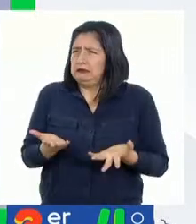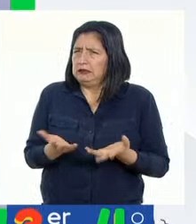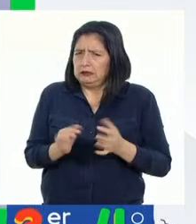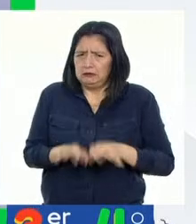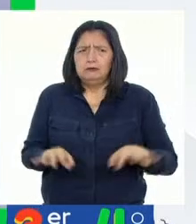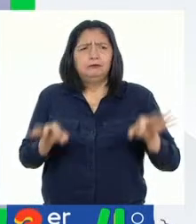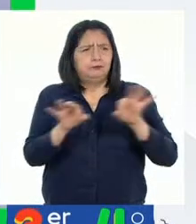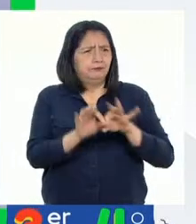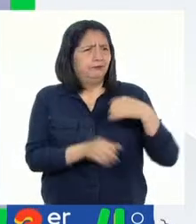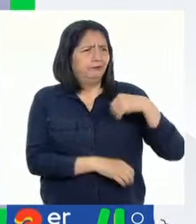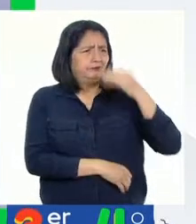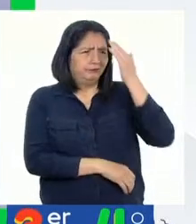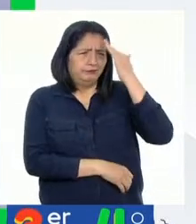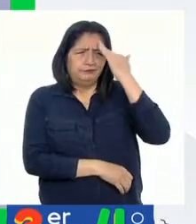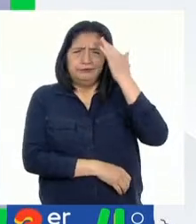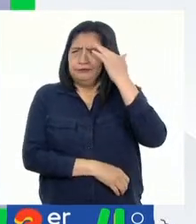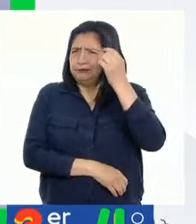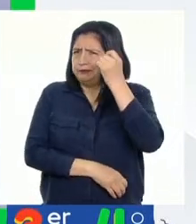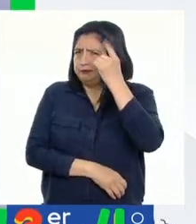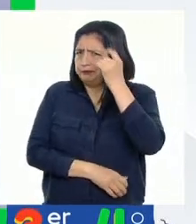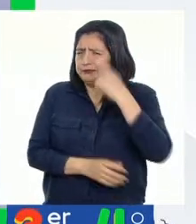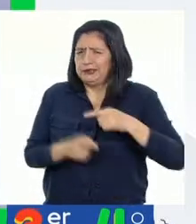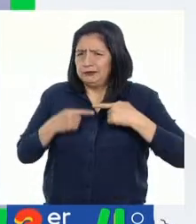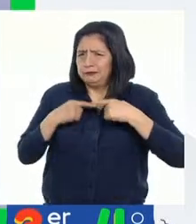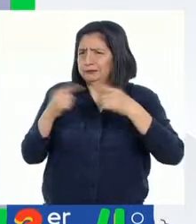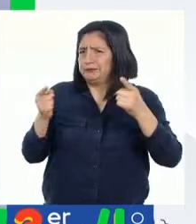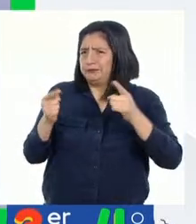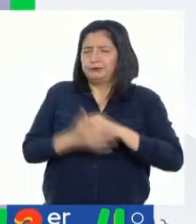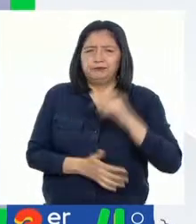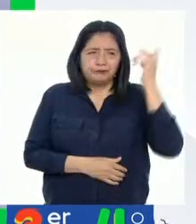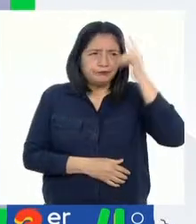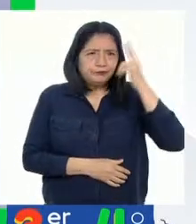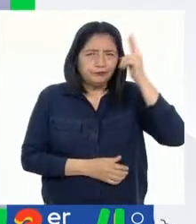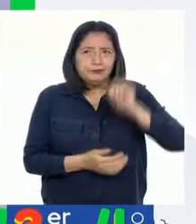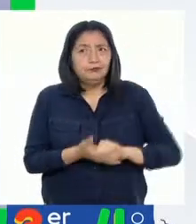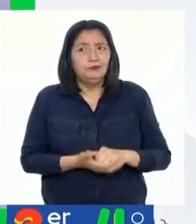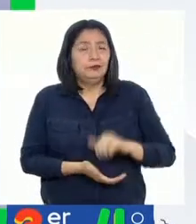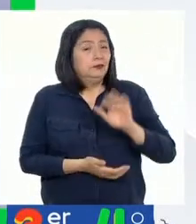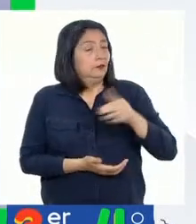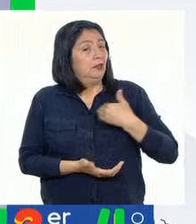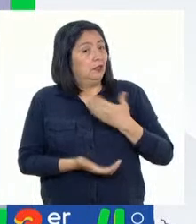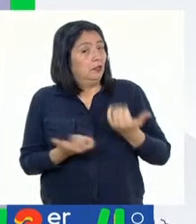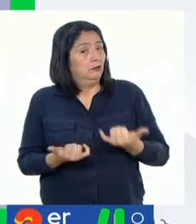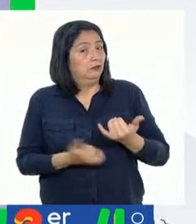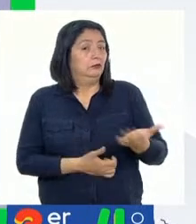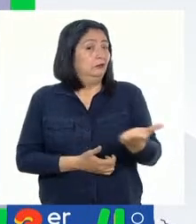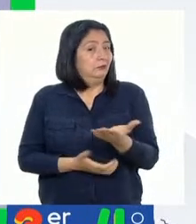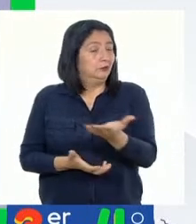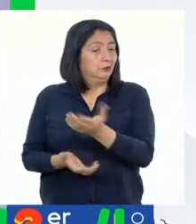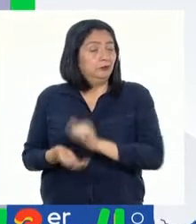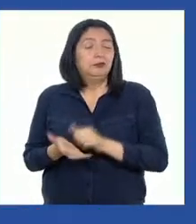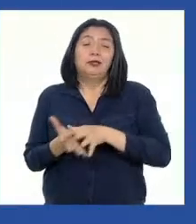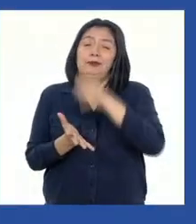es importante saber comprender los mensajes. Por eso, las y los invito a aprender